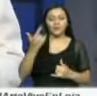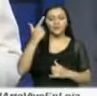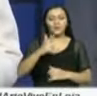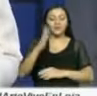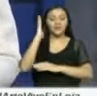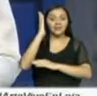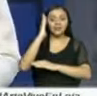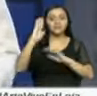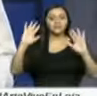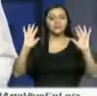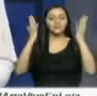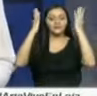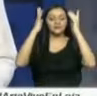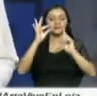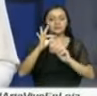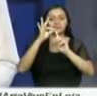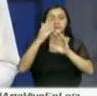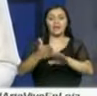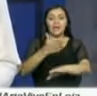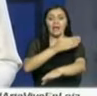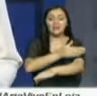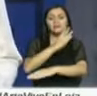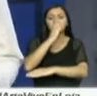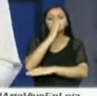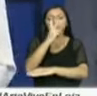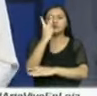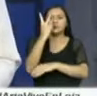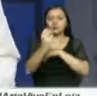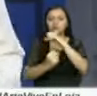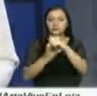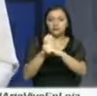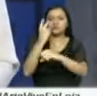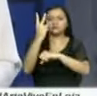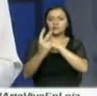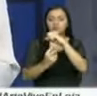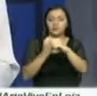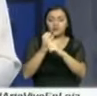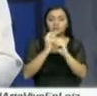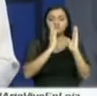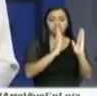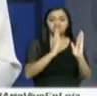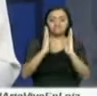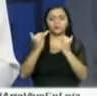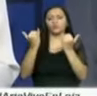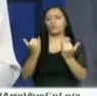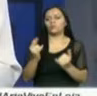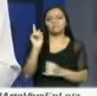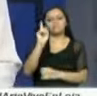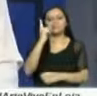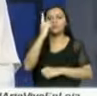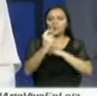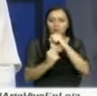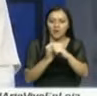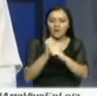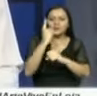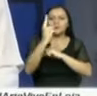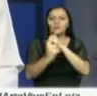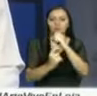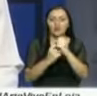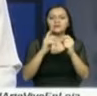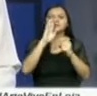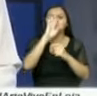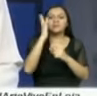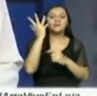que este festival, que en un principio se había pensado que fuera bianual, o sea, cada 2 años, será todos los años y justamente